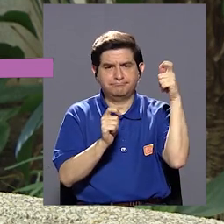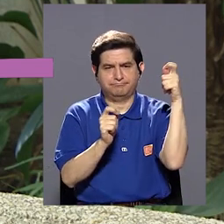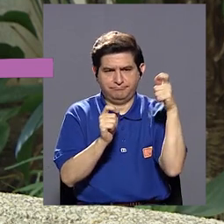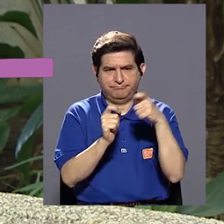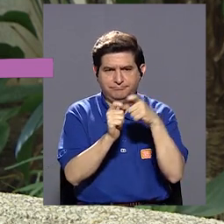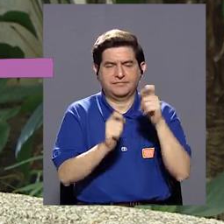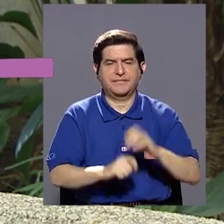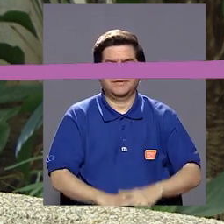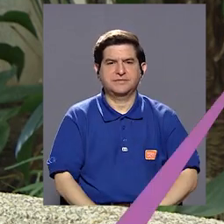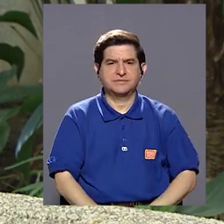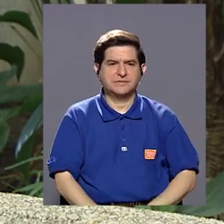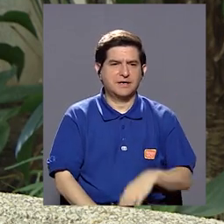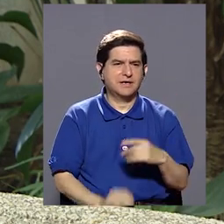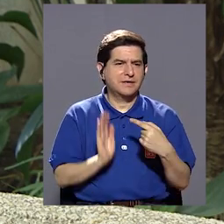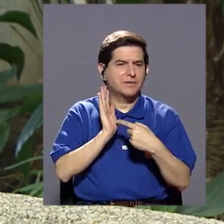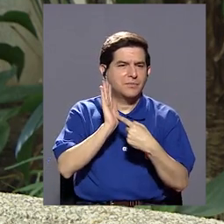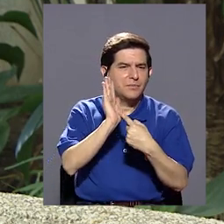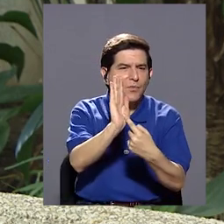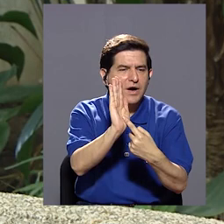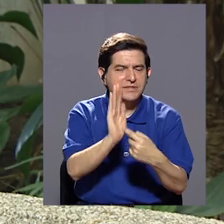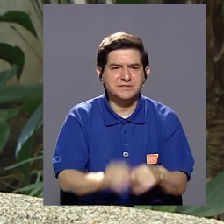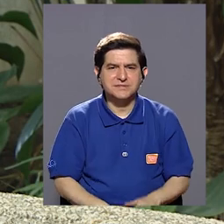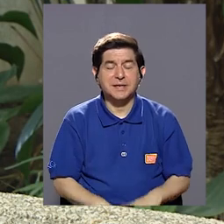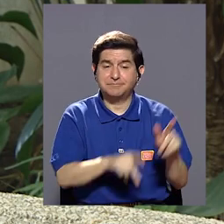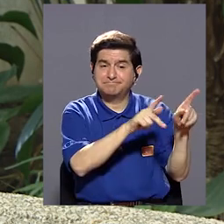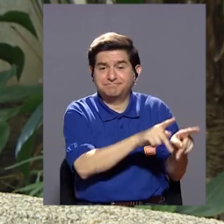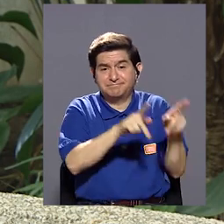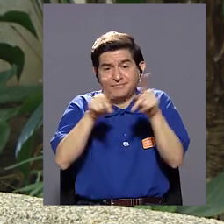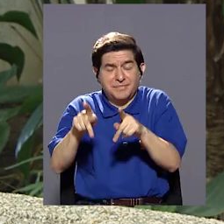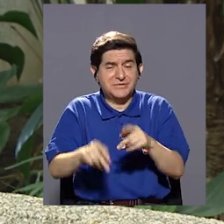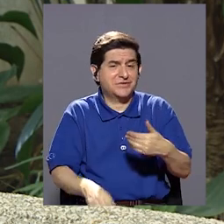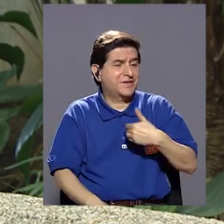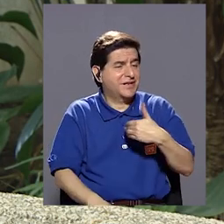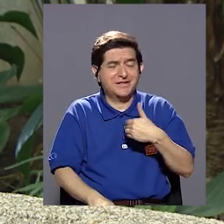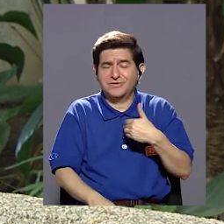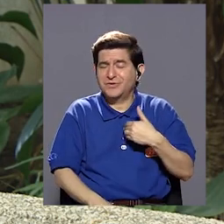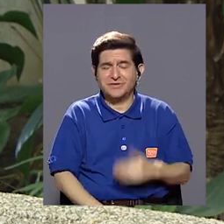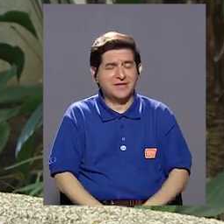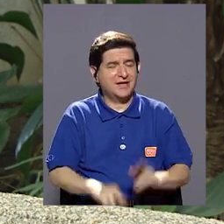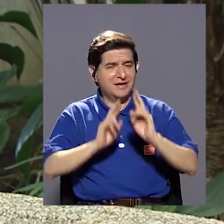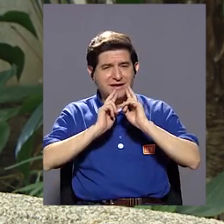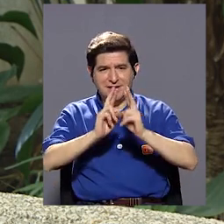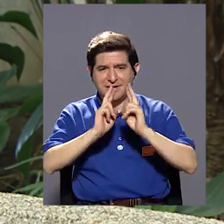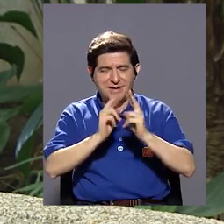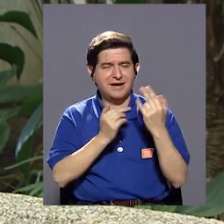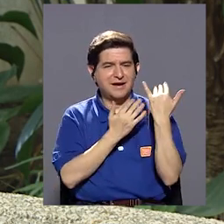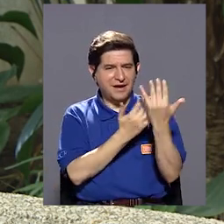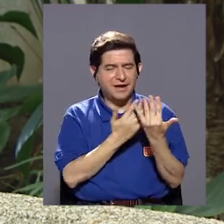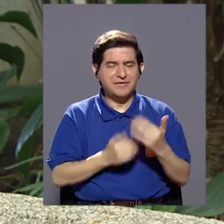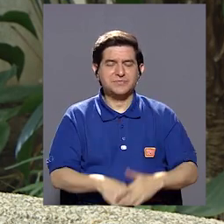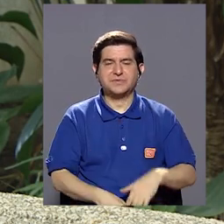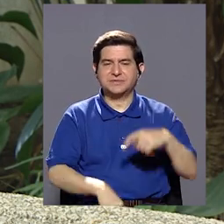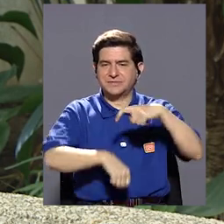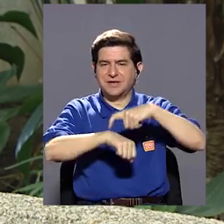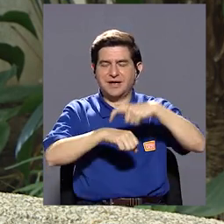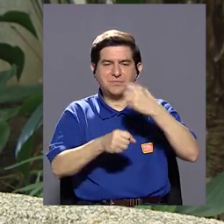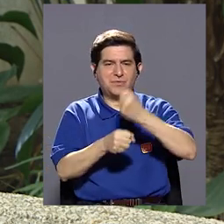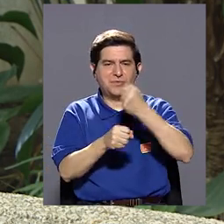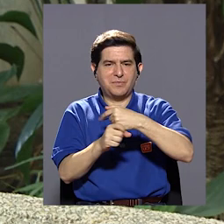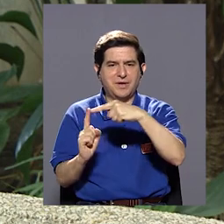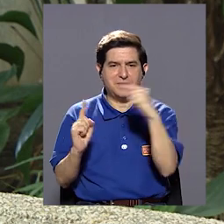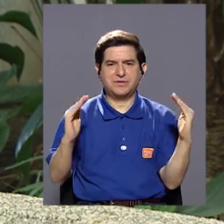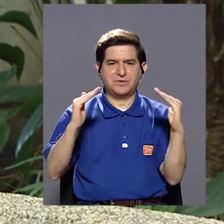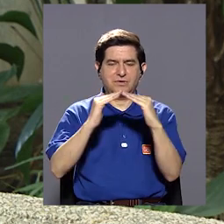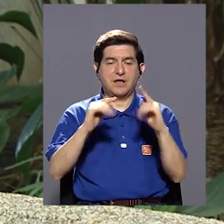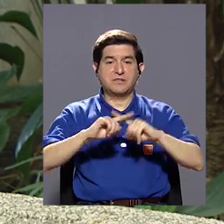precisamente ven la posibilidad de que algunas personas no tengan ese rendimiento esperado a la hora de hacer teletrabajo. Se dan